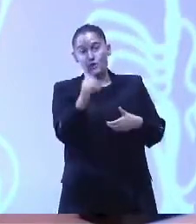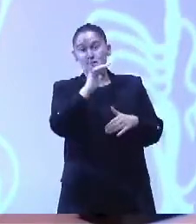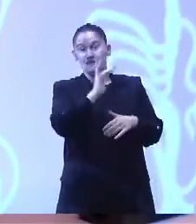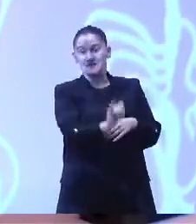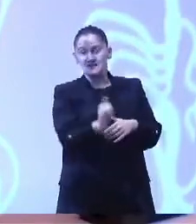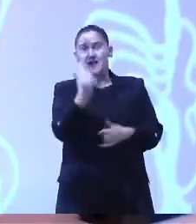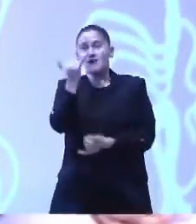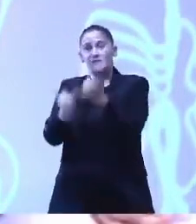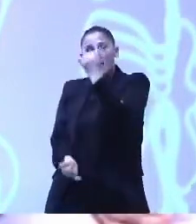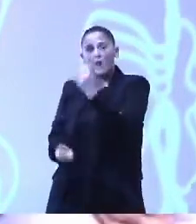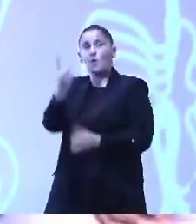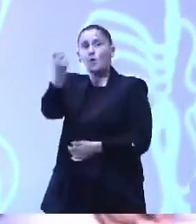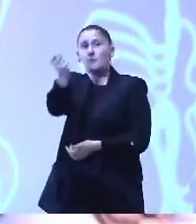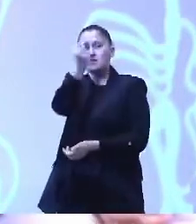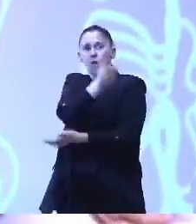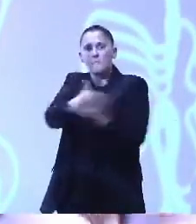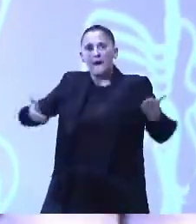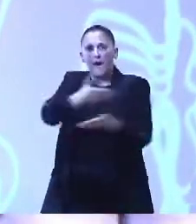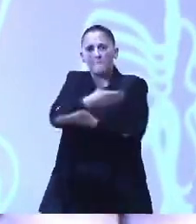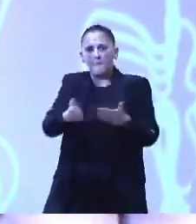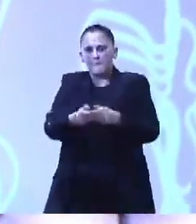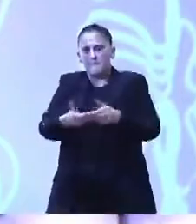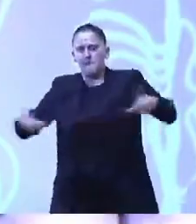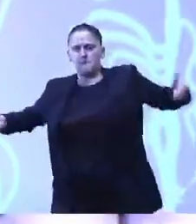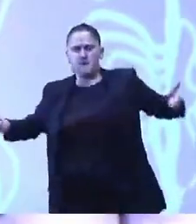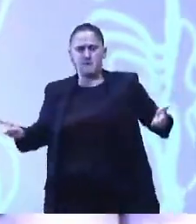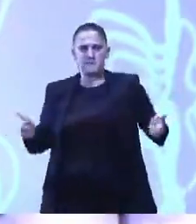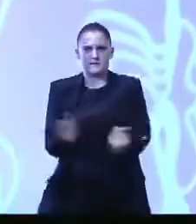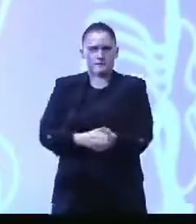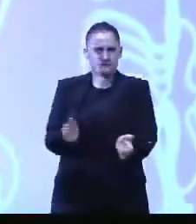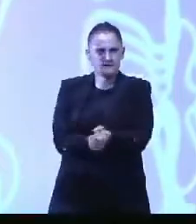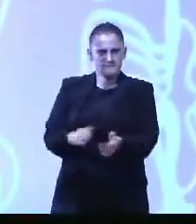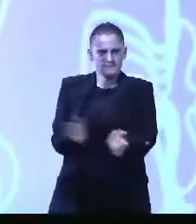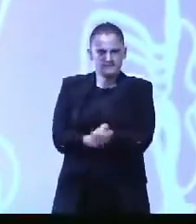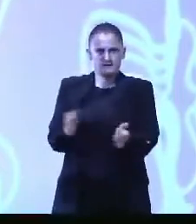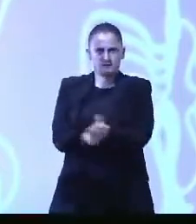1,5 millones de nuevos empleos en nuestro país.